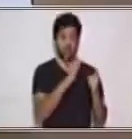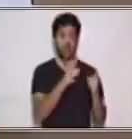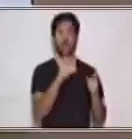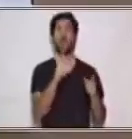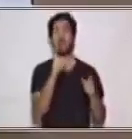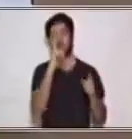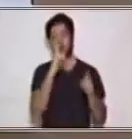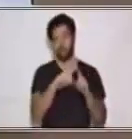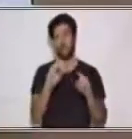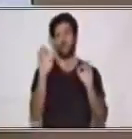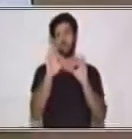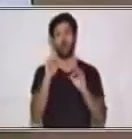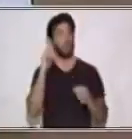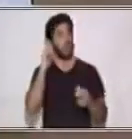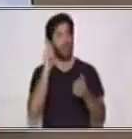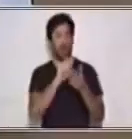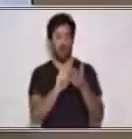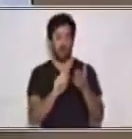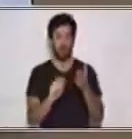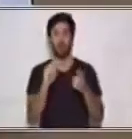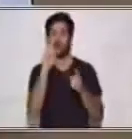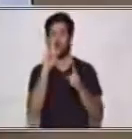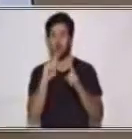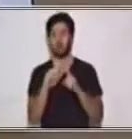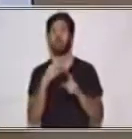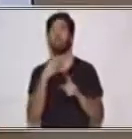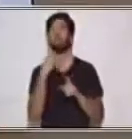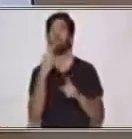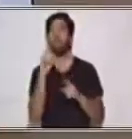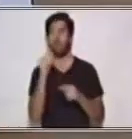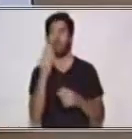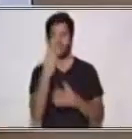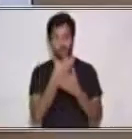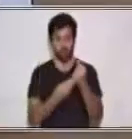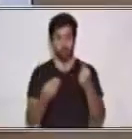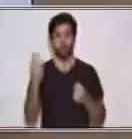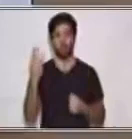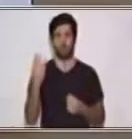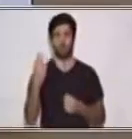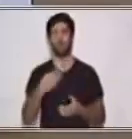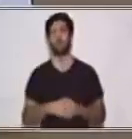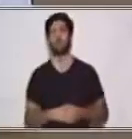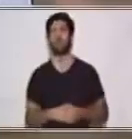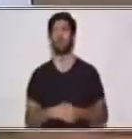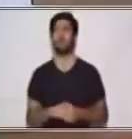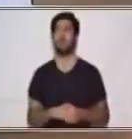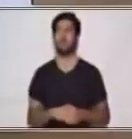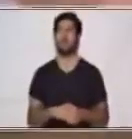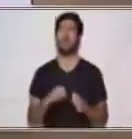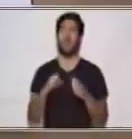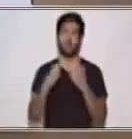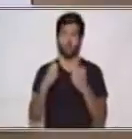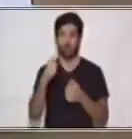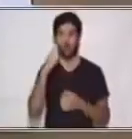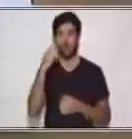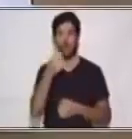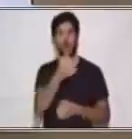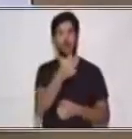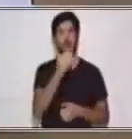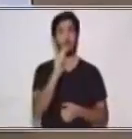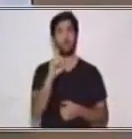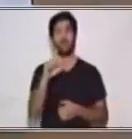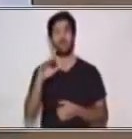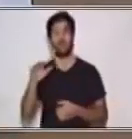escritura y también tenía un sonido, lo que se conoce como fonética. El abecedario o el alfabeto que ellos